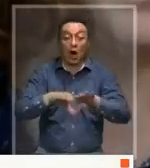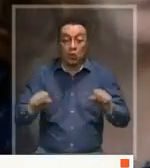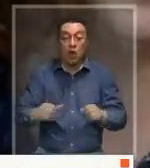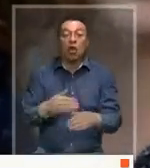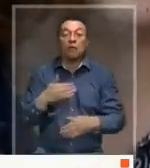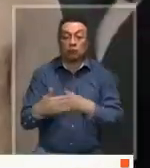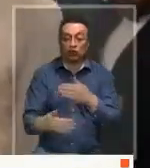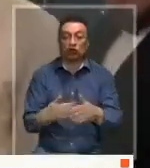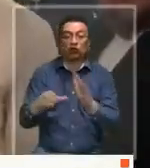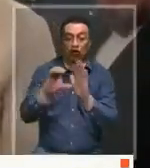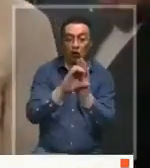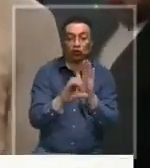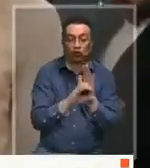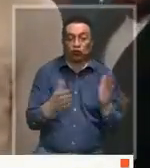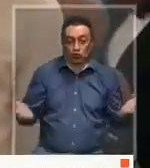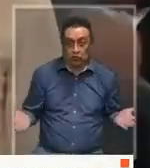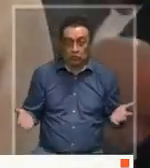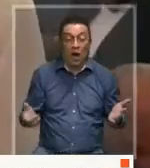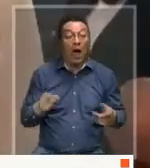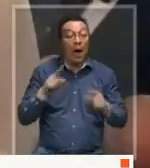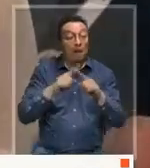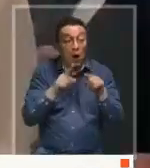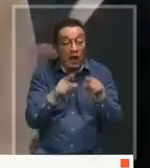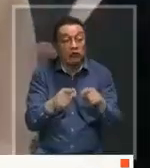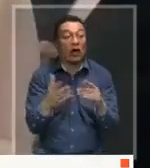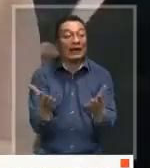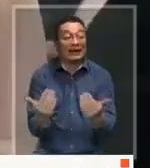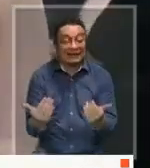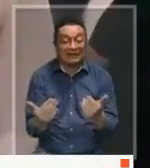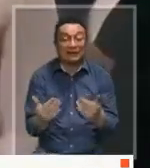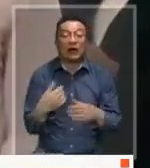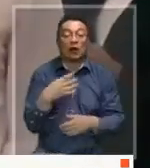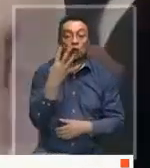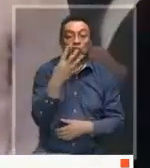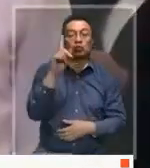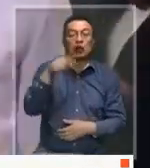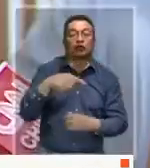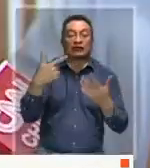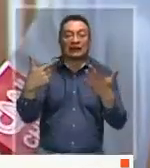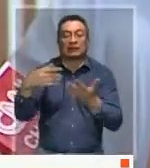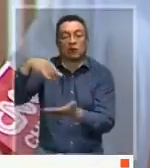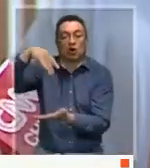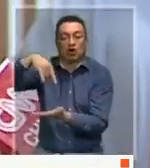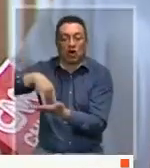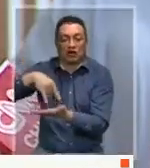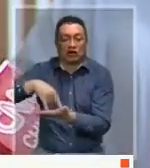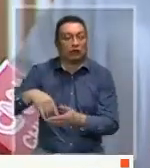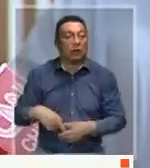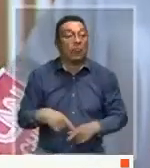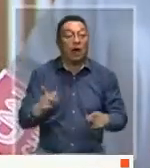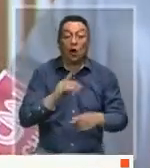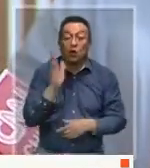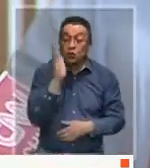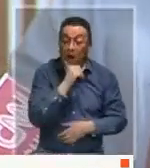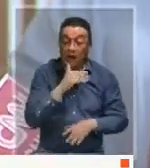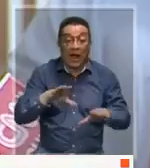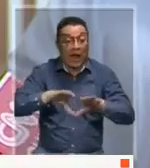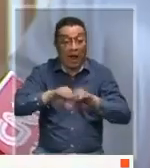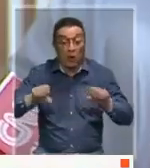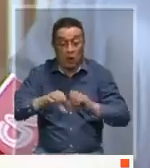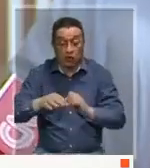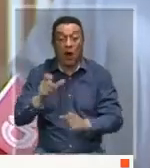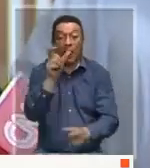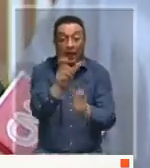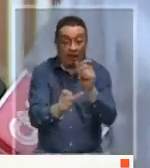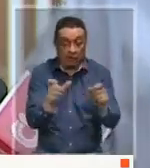Constituyente pero para ello se necesitan de cuatro séptimos en el congreso si no tenemos acuerdo que sea la